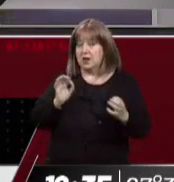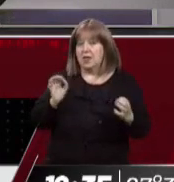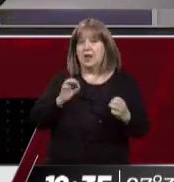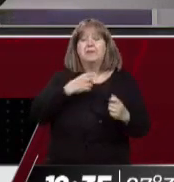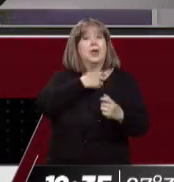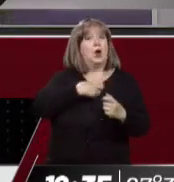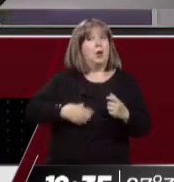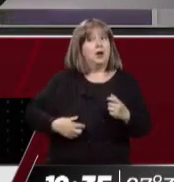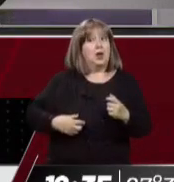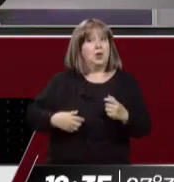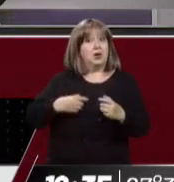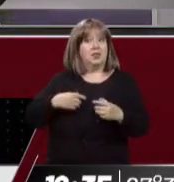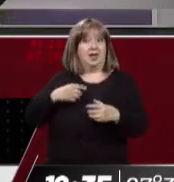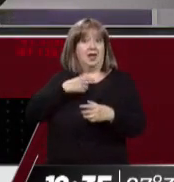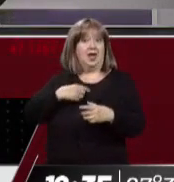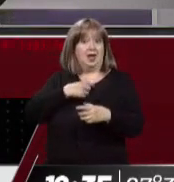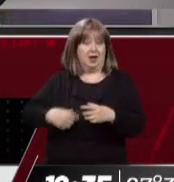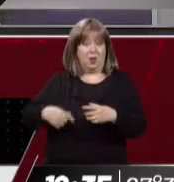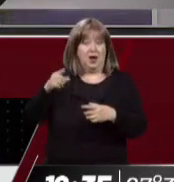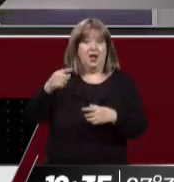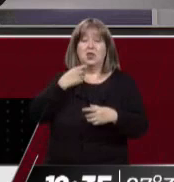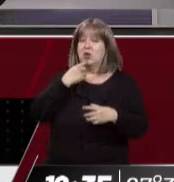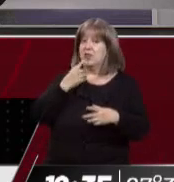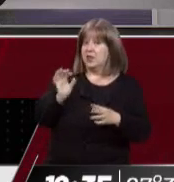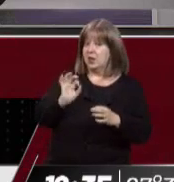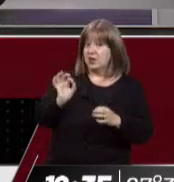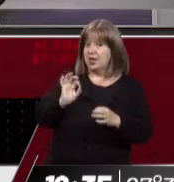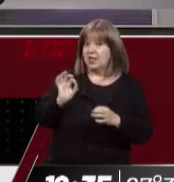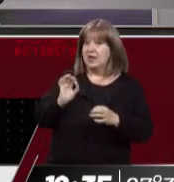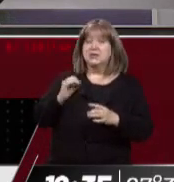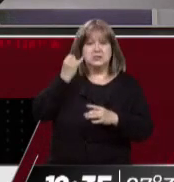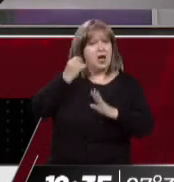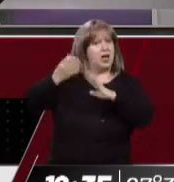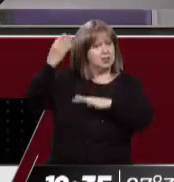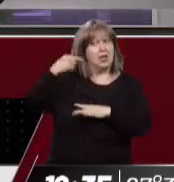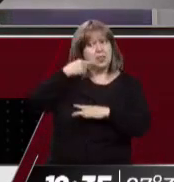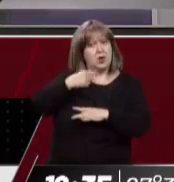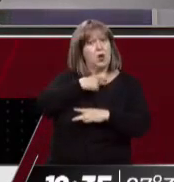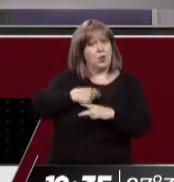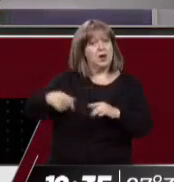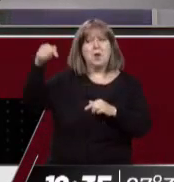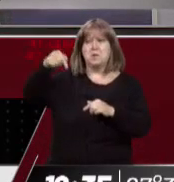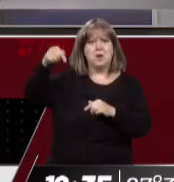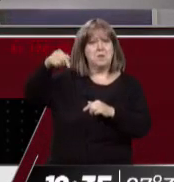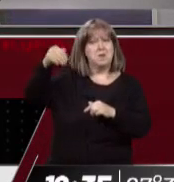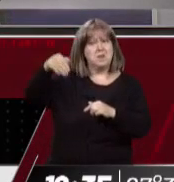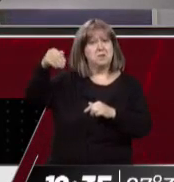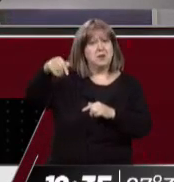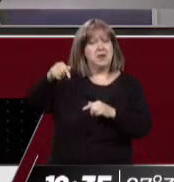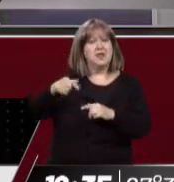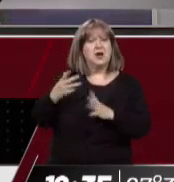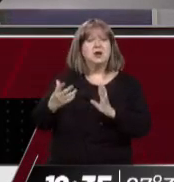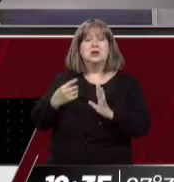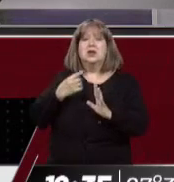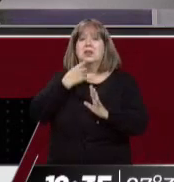gobernador en varias ocasiones, e incluso aquí en nuestros estudios, planteó en sucesivas ocasiones que en lo que fuera de su gestión no